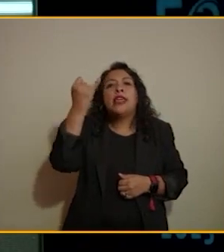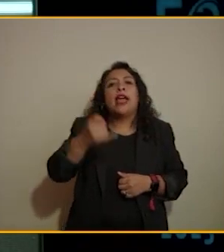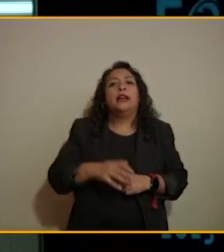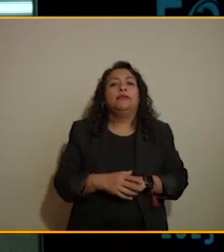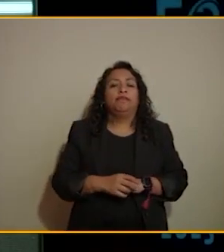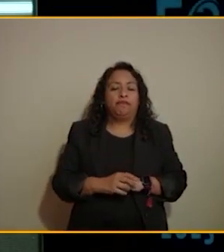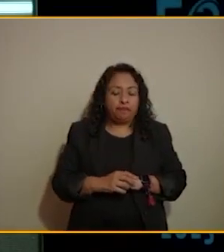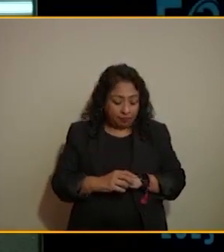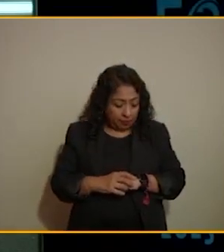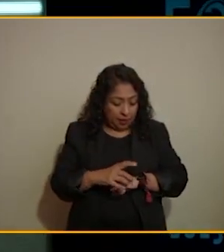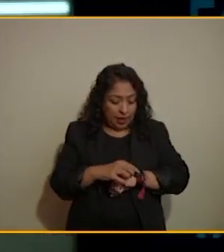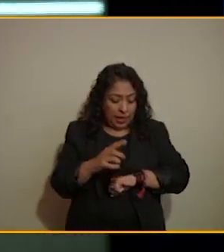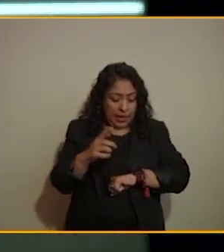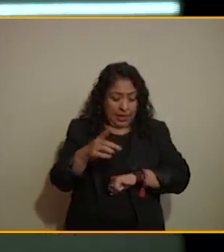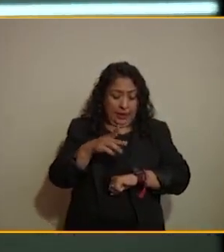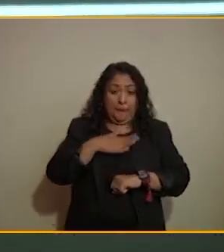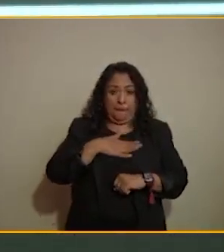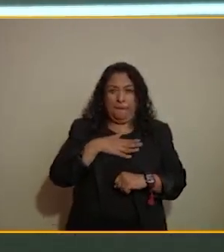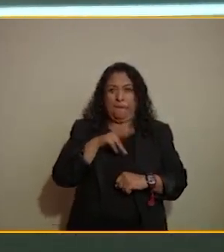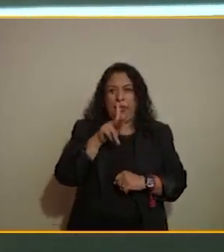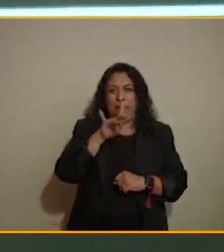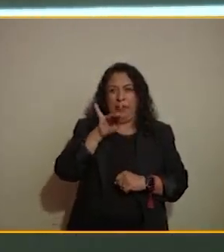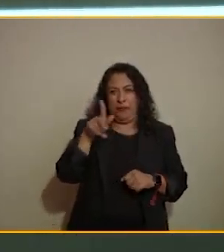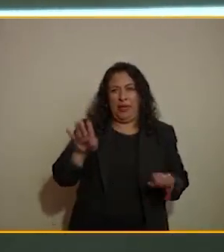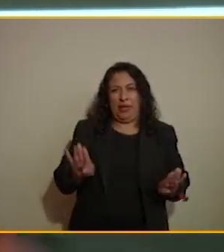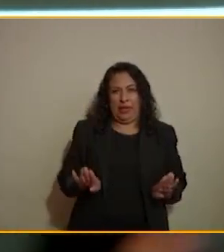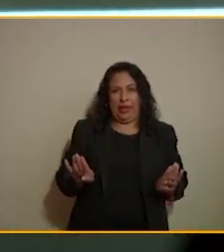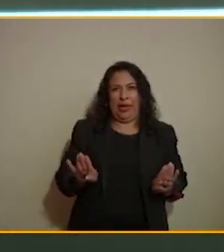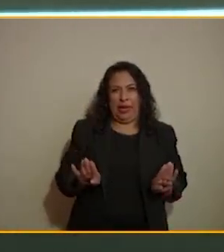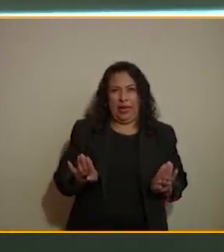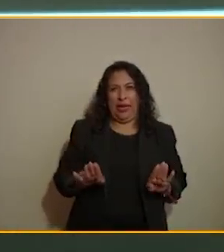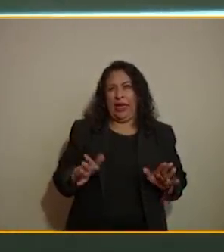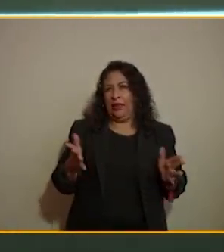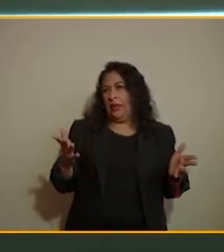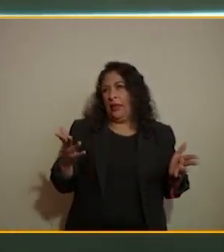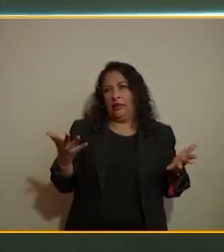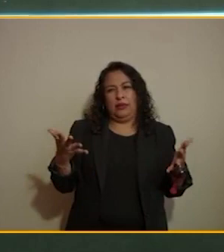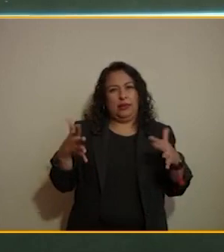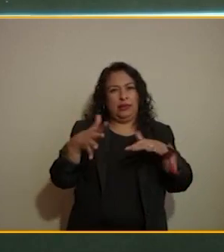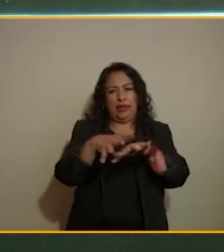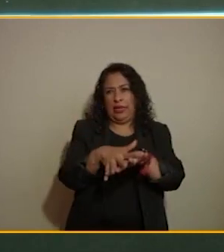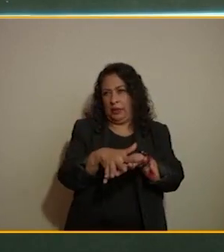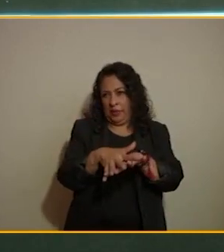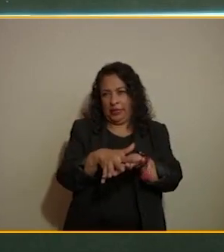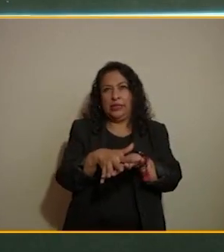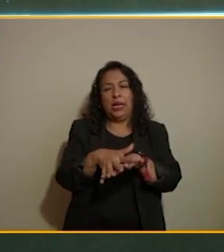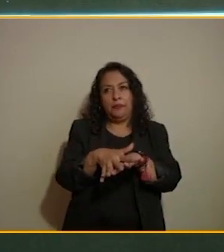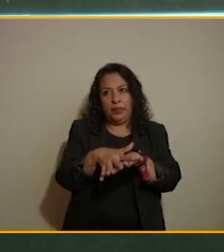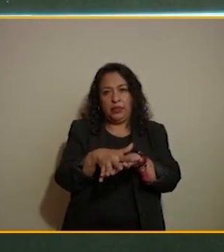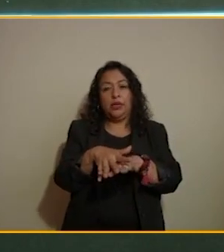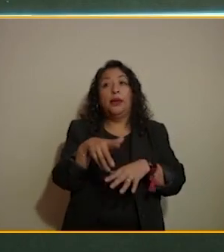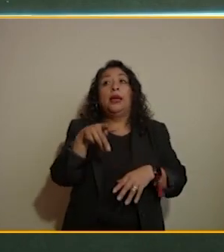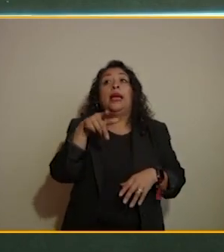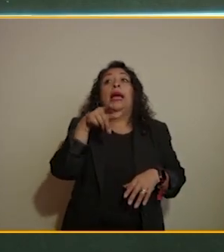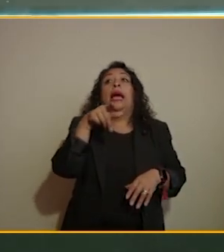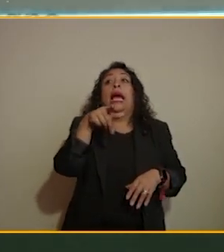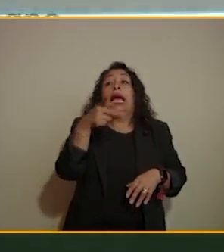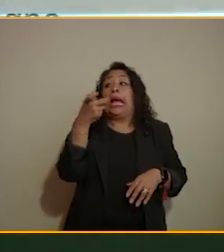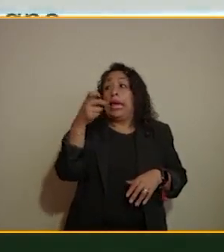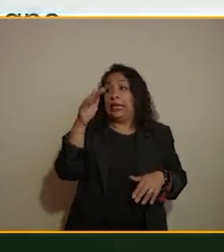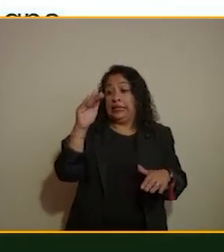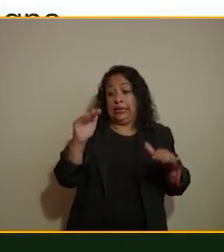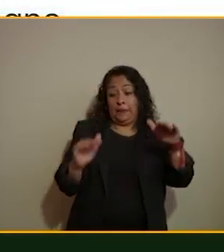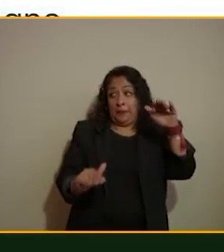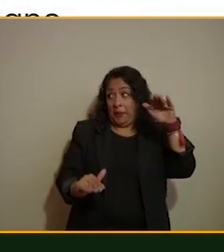En estas MIPYMES, las características son transversales. Justamente esta brecha de la desigualdad